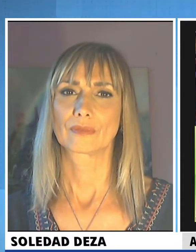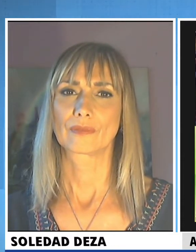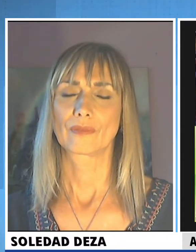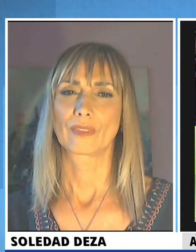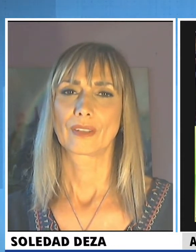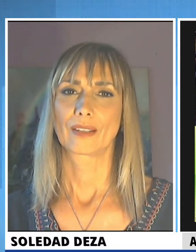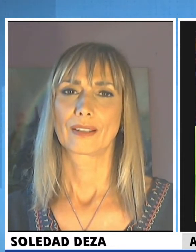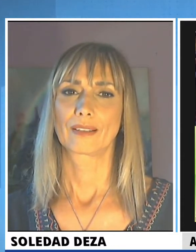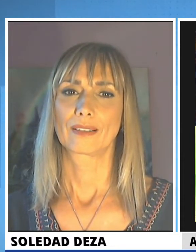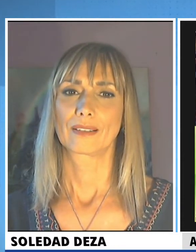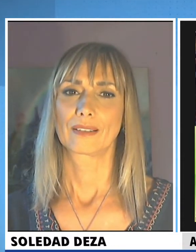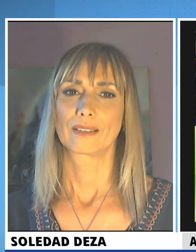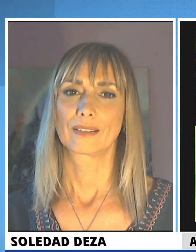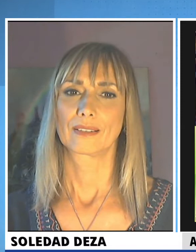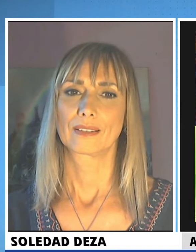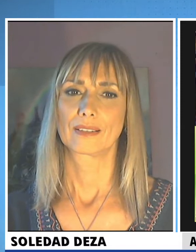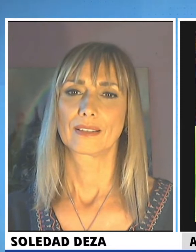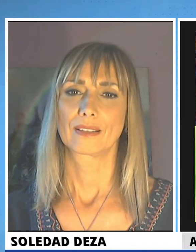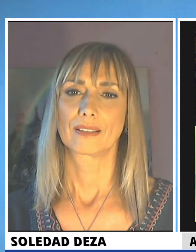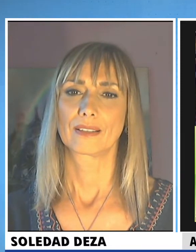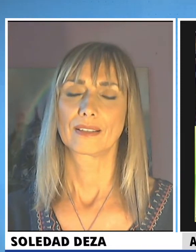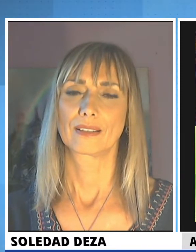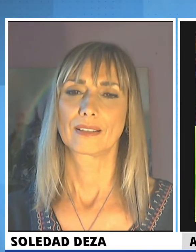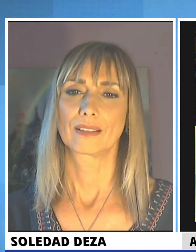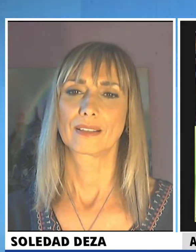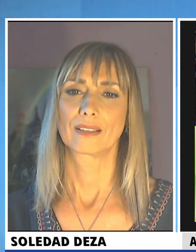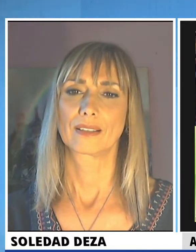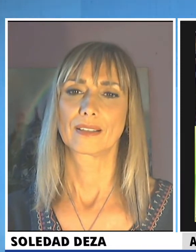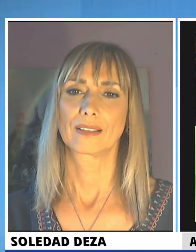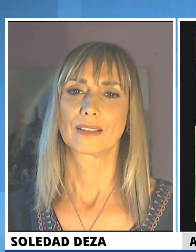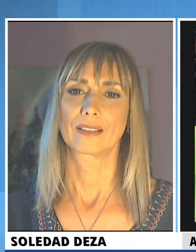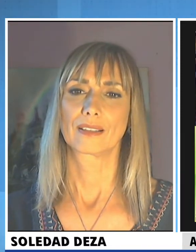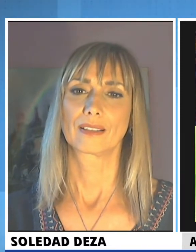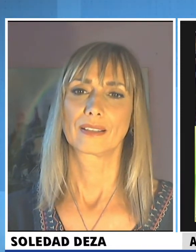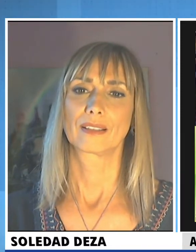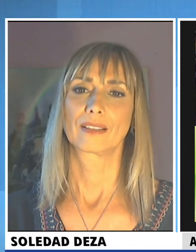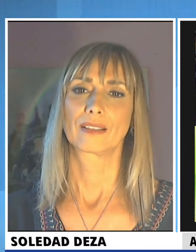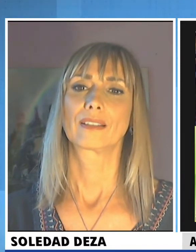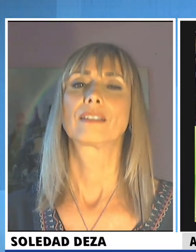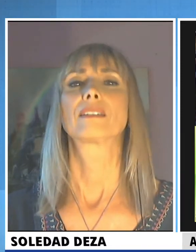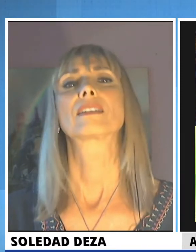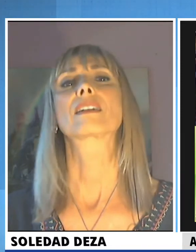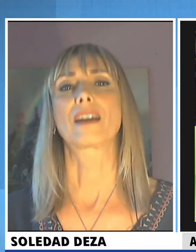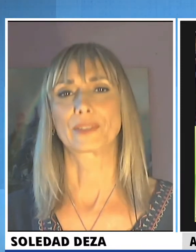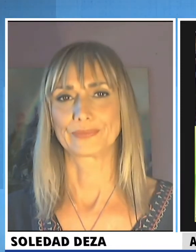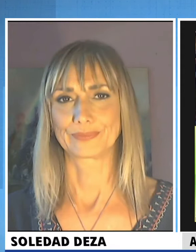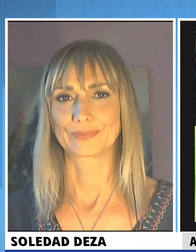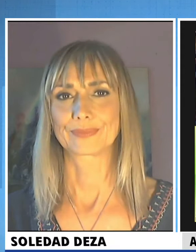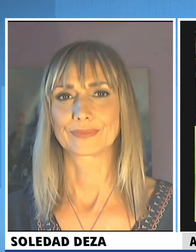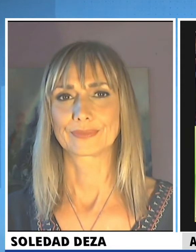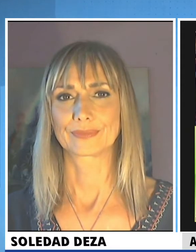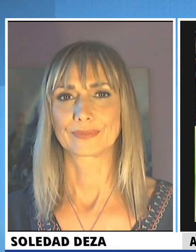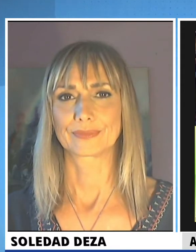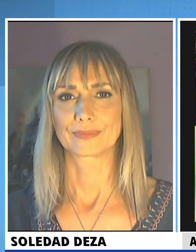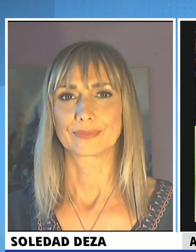desarticular una de las formas de opresión, que es colocar solo en los centros urbanos el único lugar